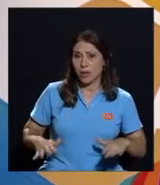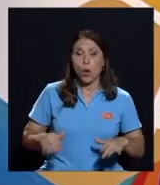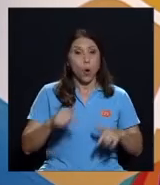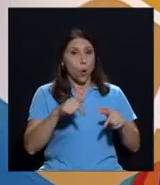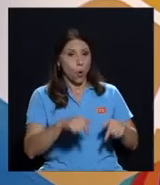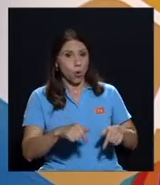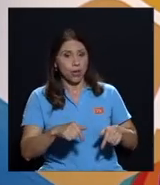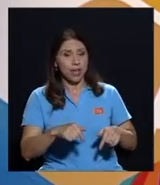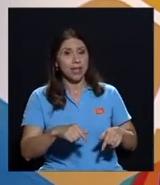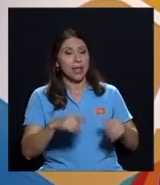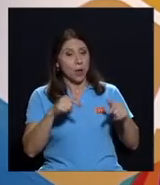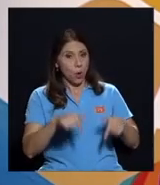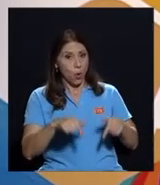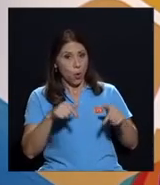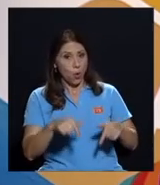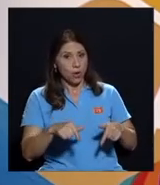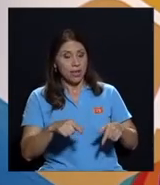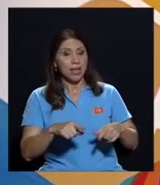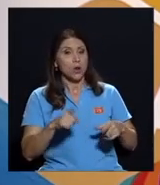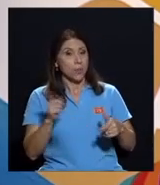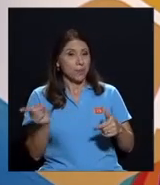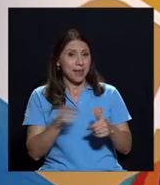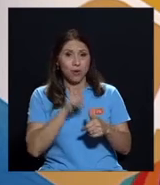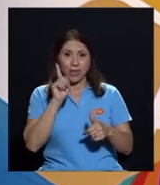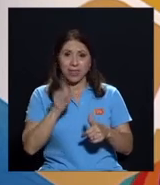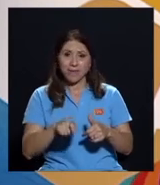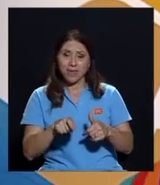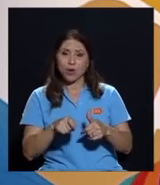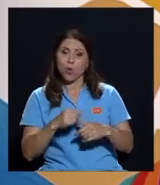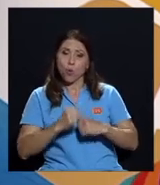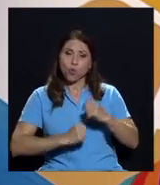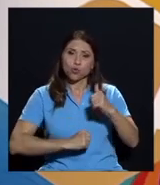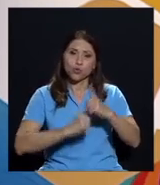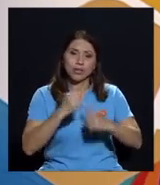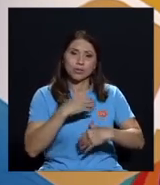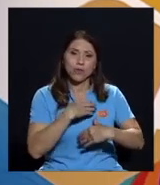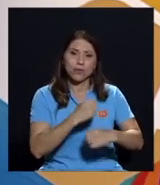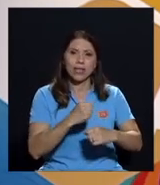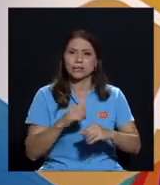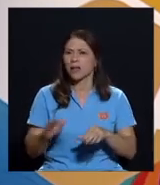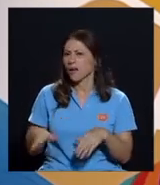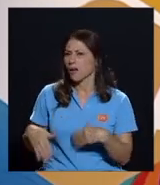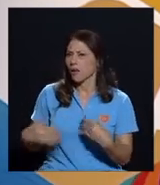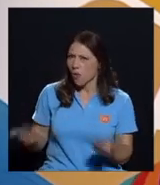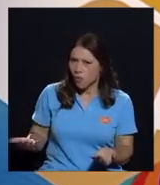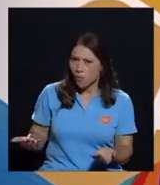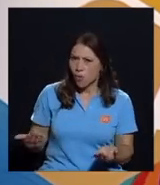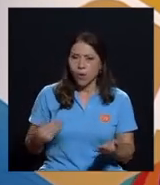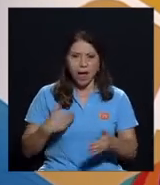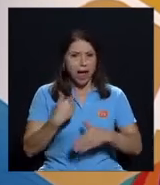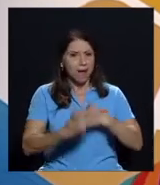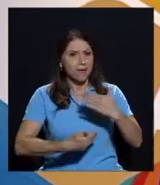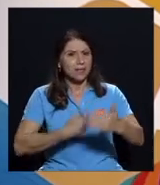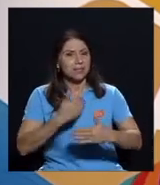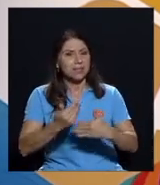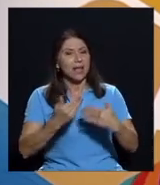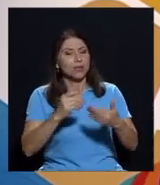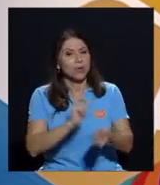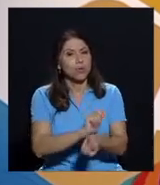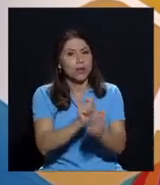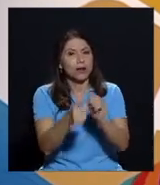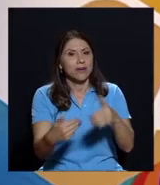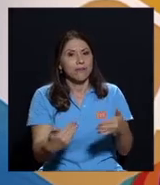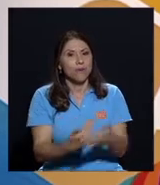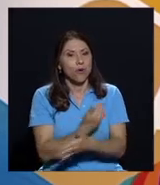confianza correcto pero entonces lo primero que hay que construir es confiando como se construyera con fina confianza se construye avanzando en una reforma y una